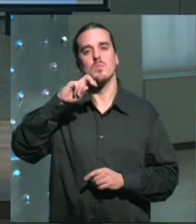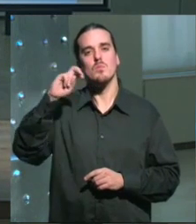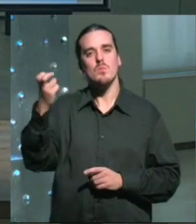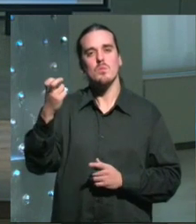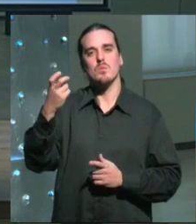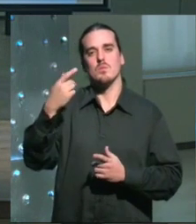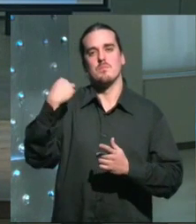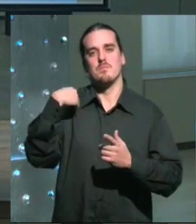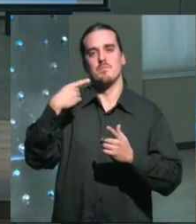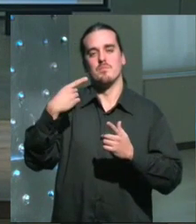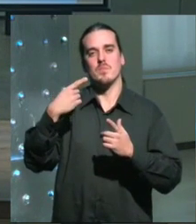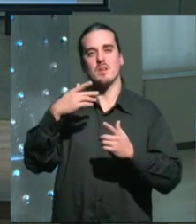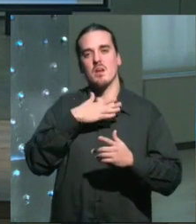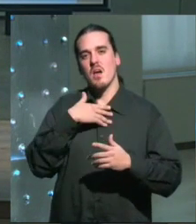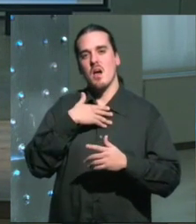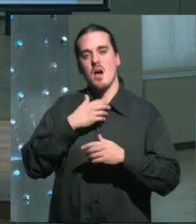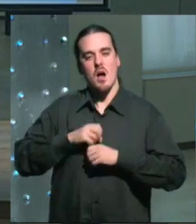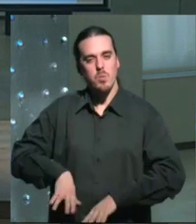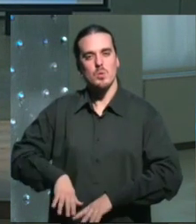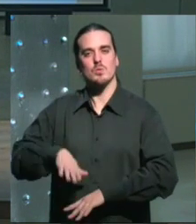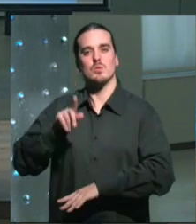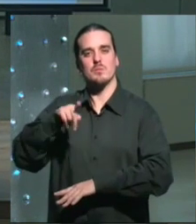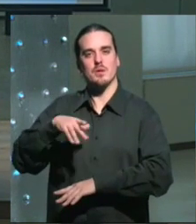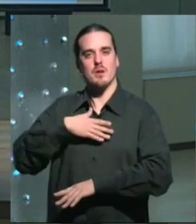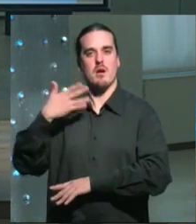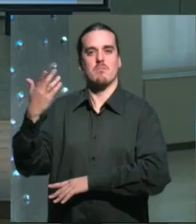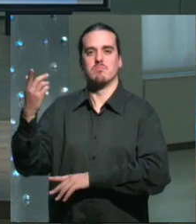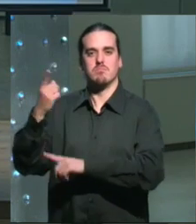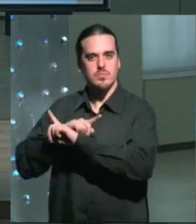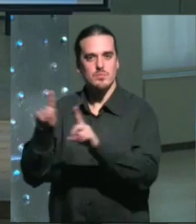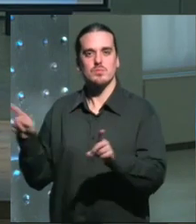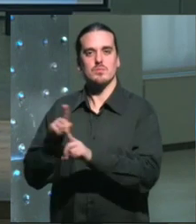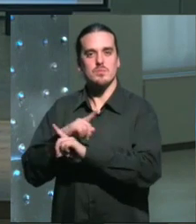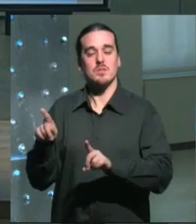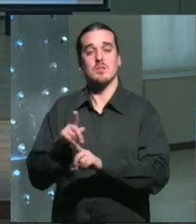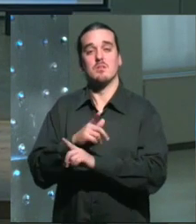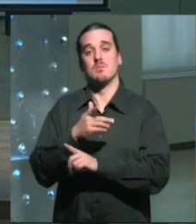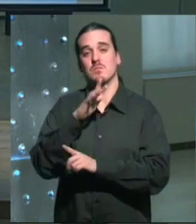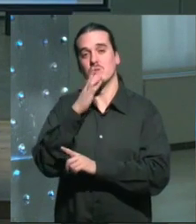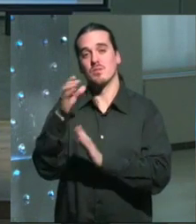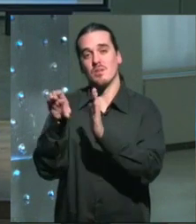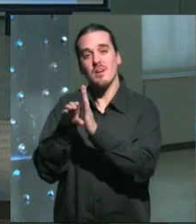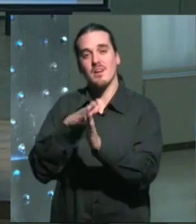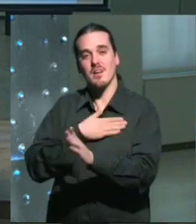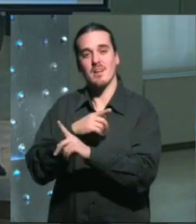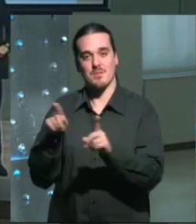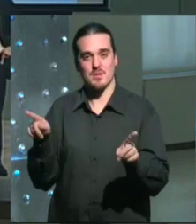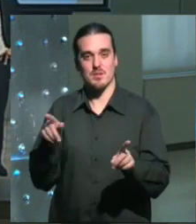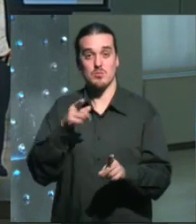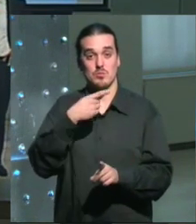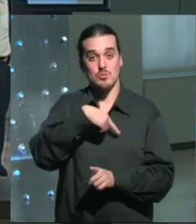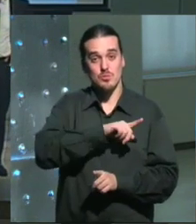estamos. Había muchísimo en juego, y esta base tecnológica, perdón que me enrolle tanto, fue la que nos permitió hacer llegar ese